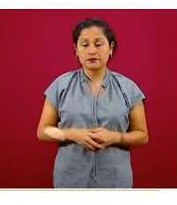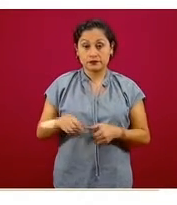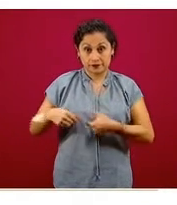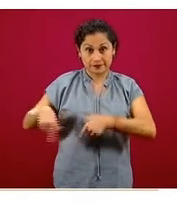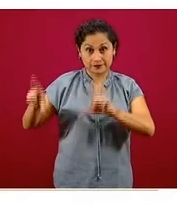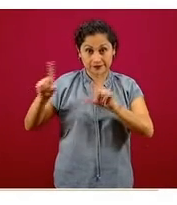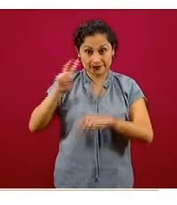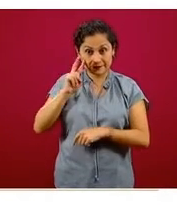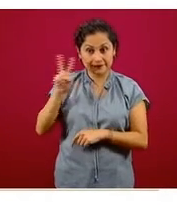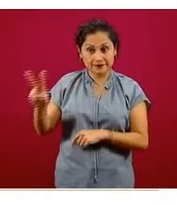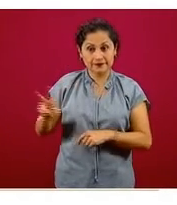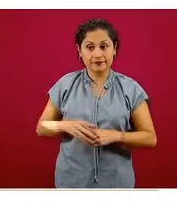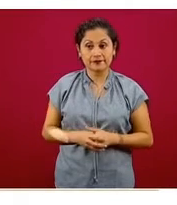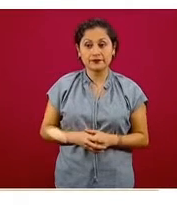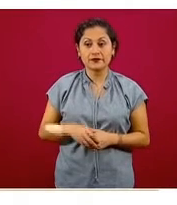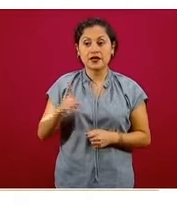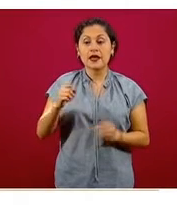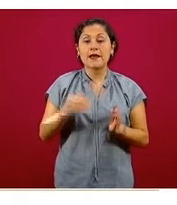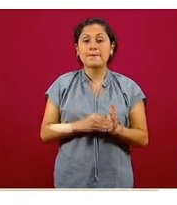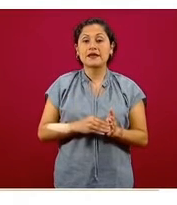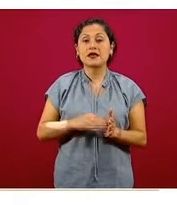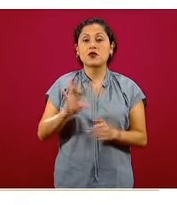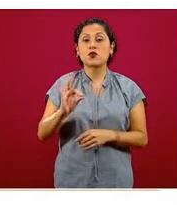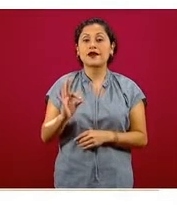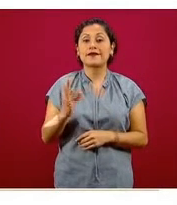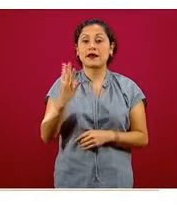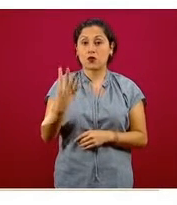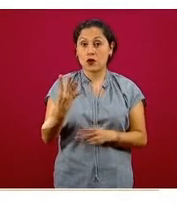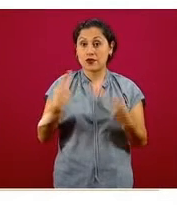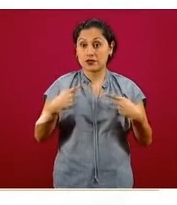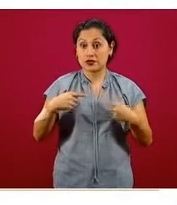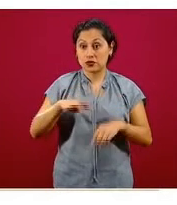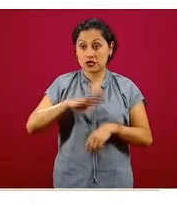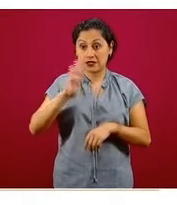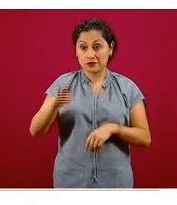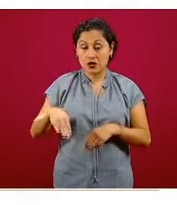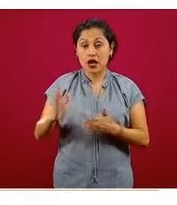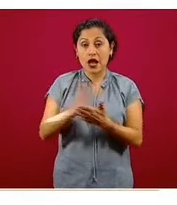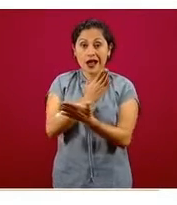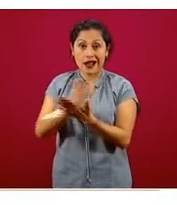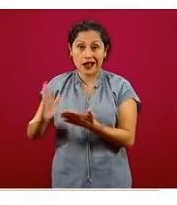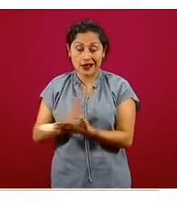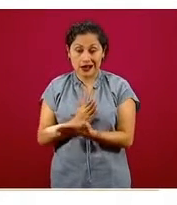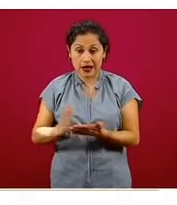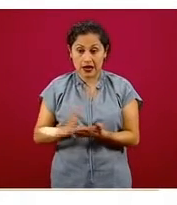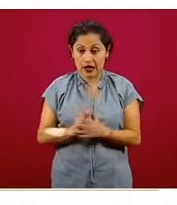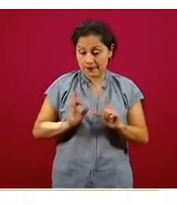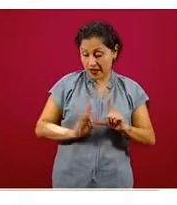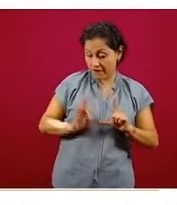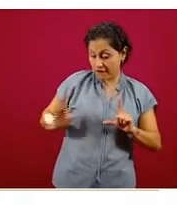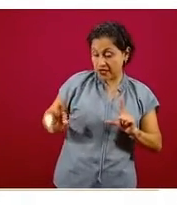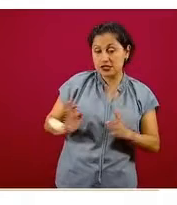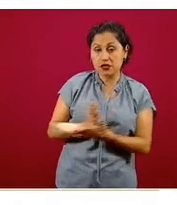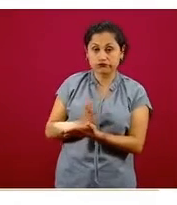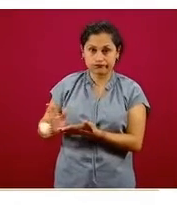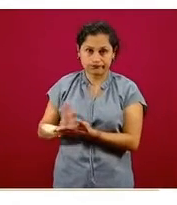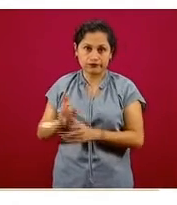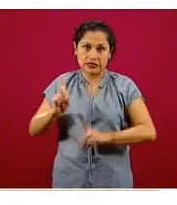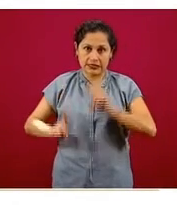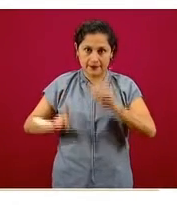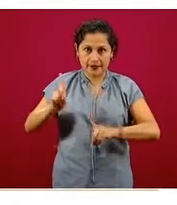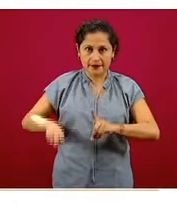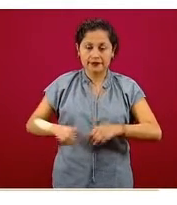Aquí vean cómo estas 1.044 defunciones se distribuyen por la fecha en la cual ocurrieron. Como